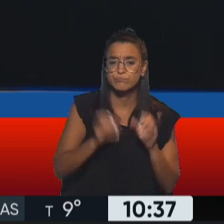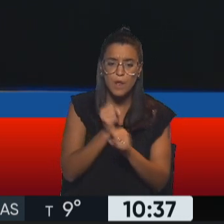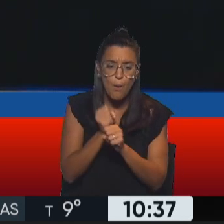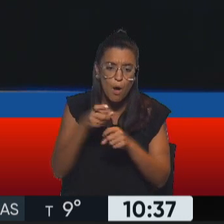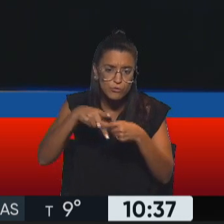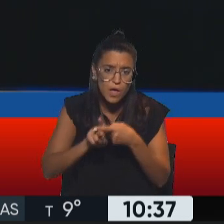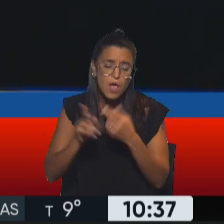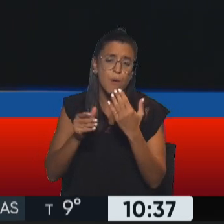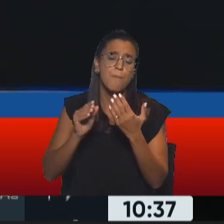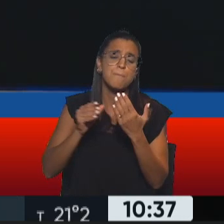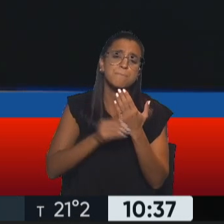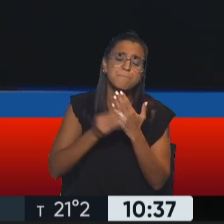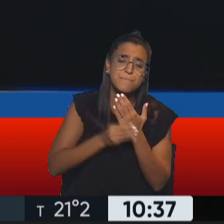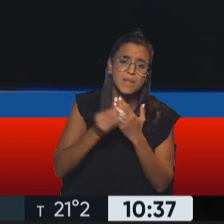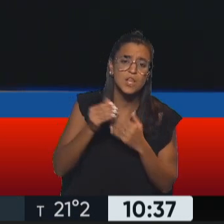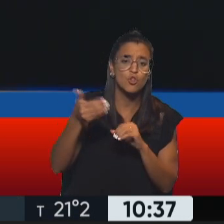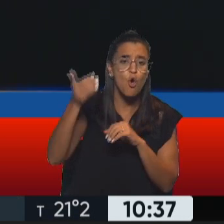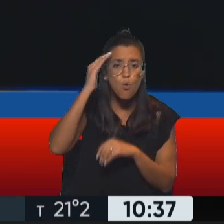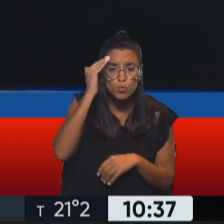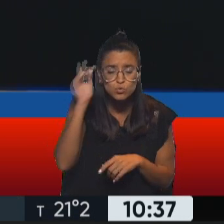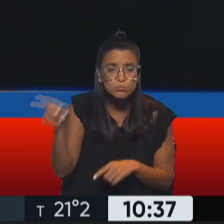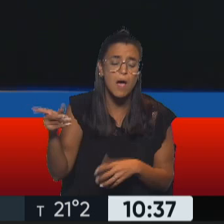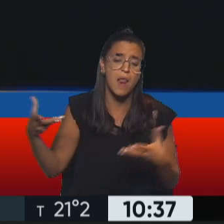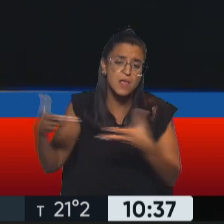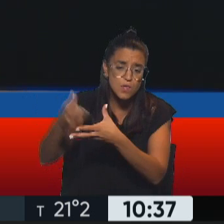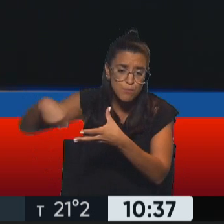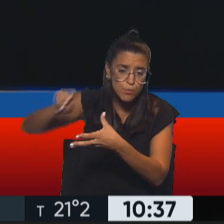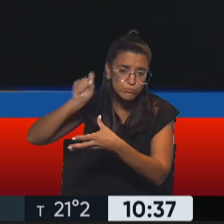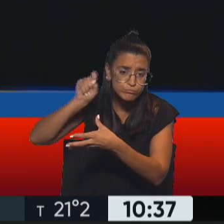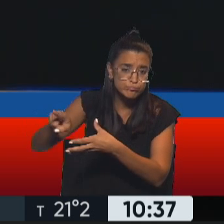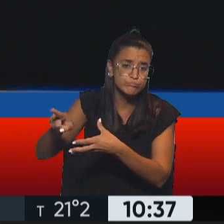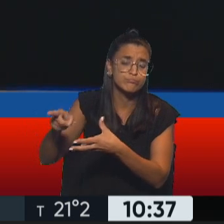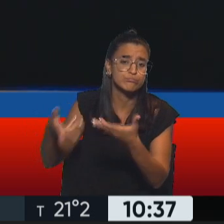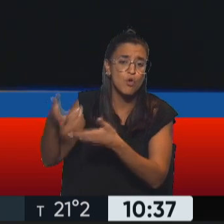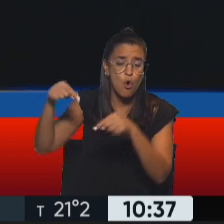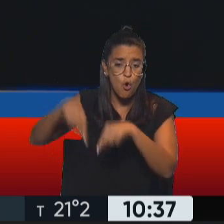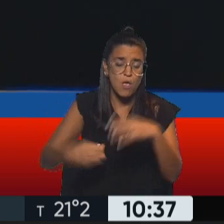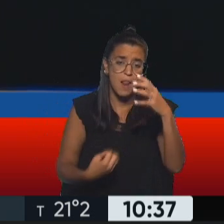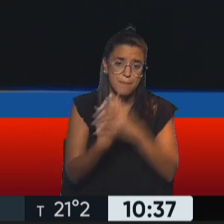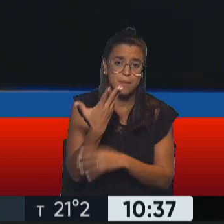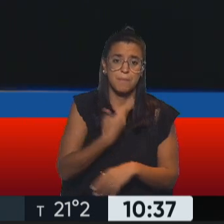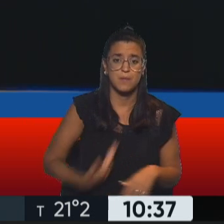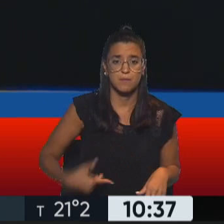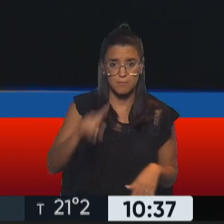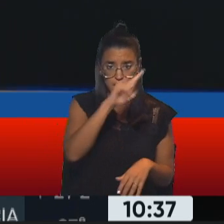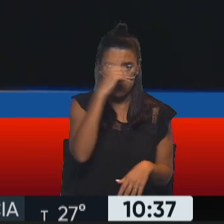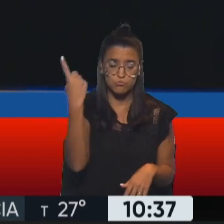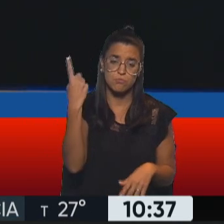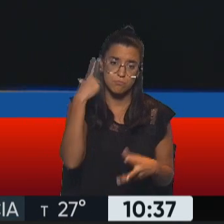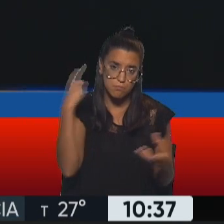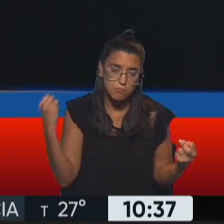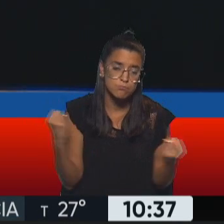técnico del ministro Guzmán y de gran parte de su equipo de colaboradores, hoy a la mañana el presidente de la Nación ya